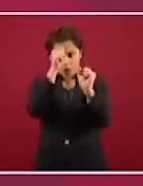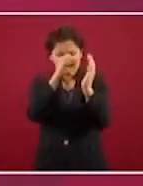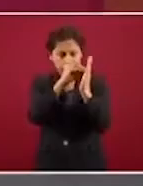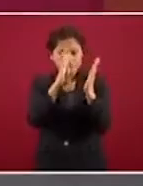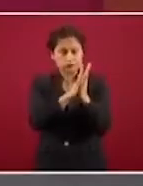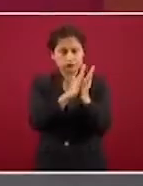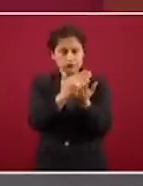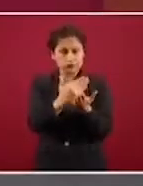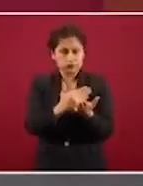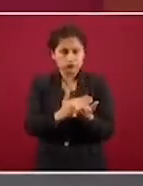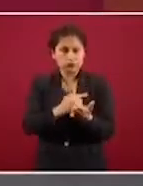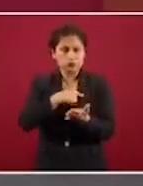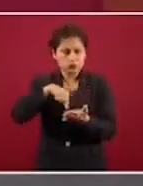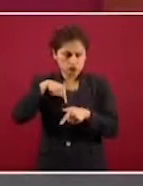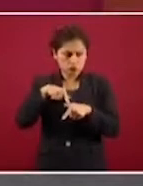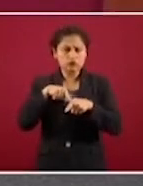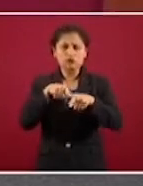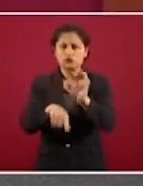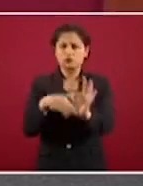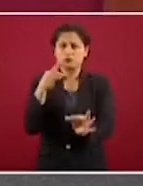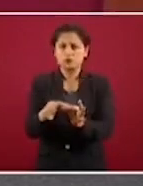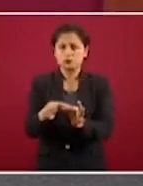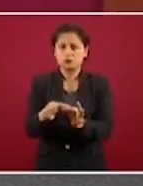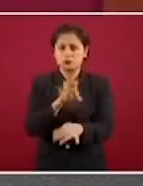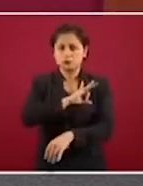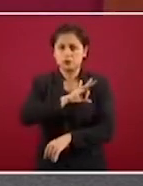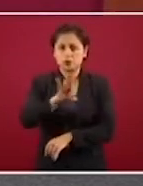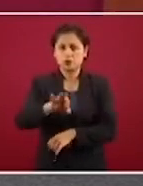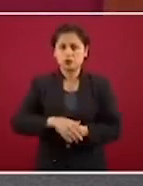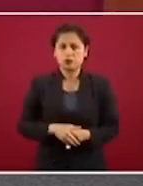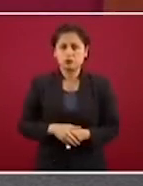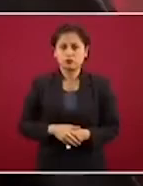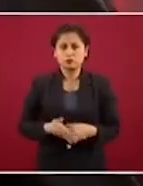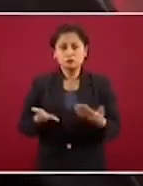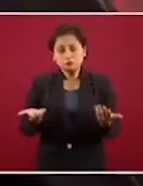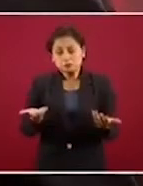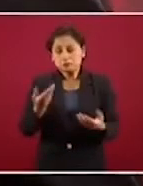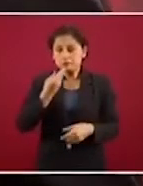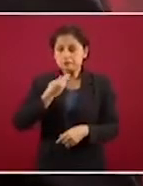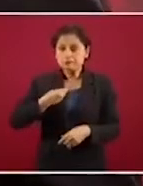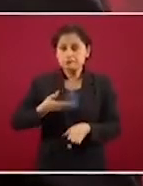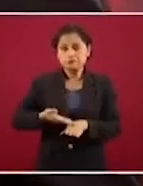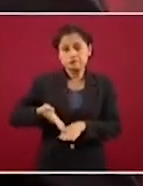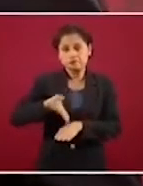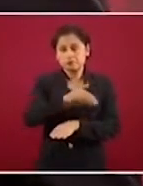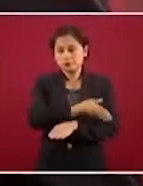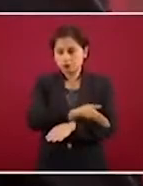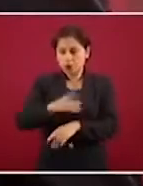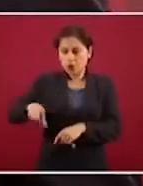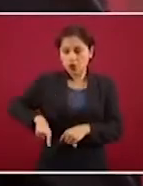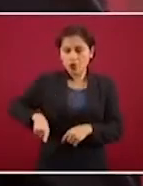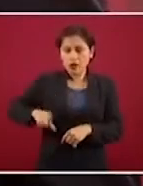aún cuando nos dejaron una deuda pública cuantiosa.